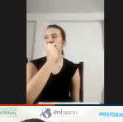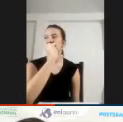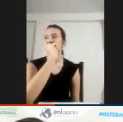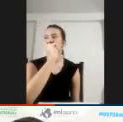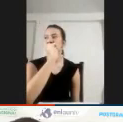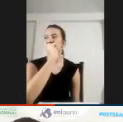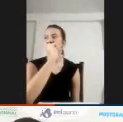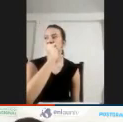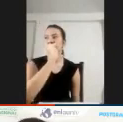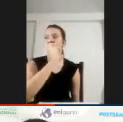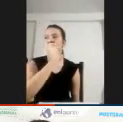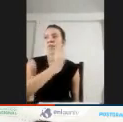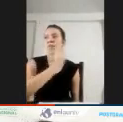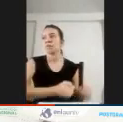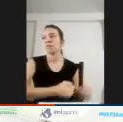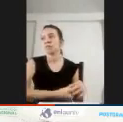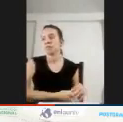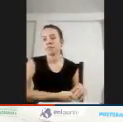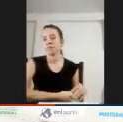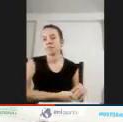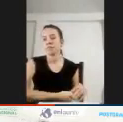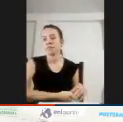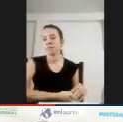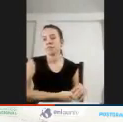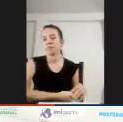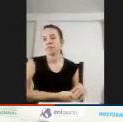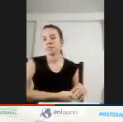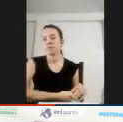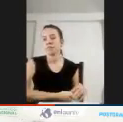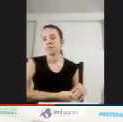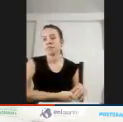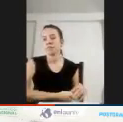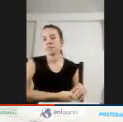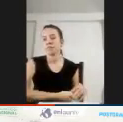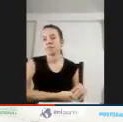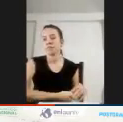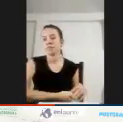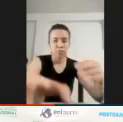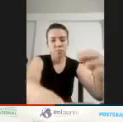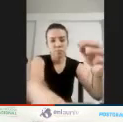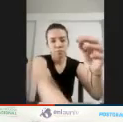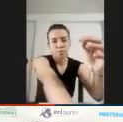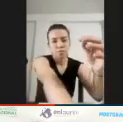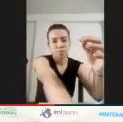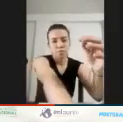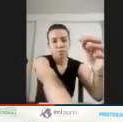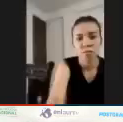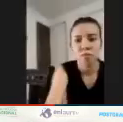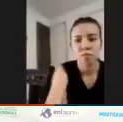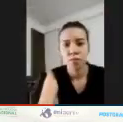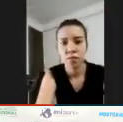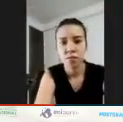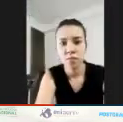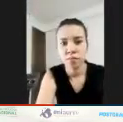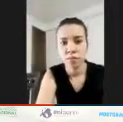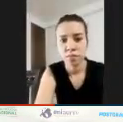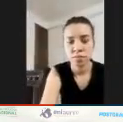Ahora, lo que comentaba Cristian y otros compañeros, la fuente del derecho, pero desde el punto de vista de su jerarquía.